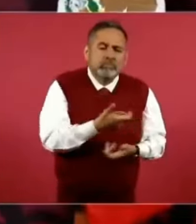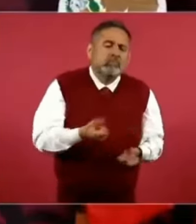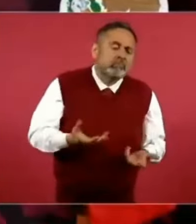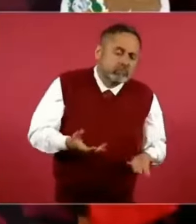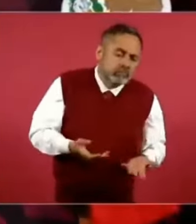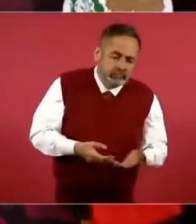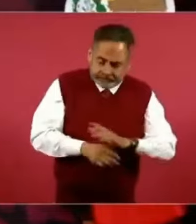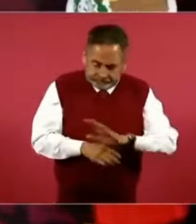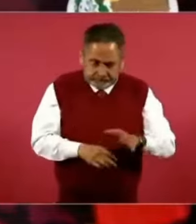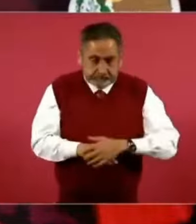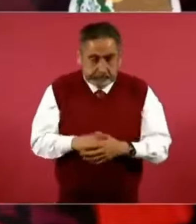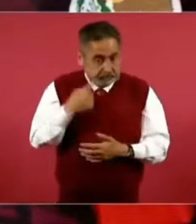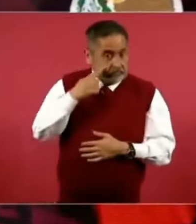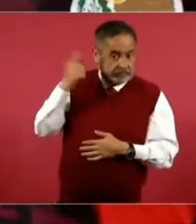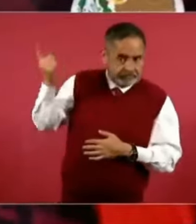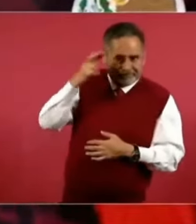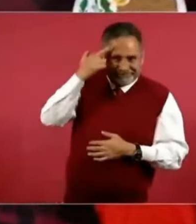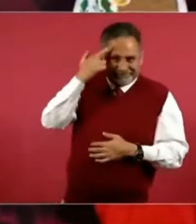Ya vimos, ¿no?